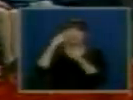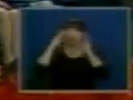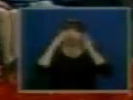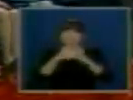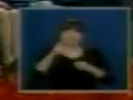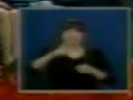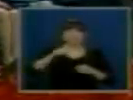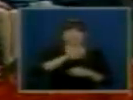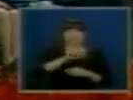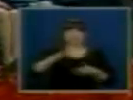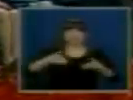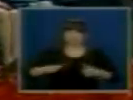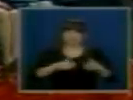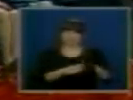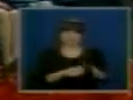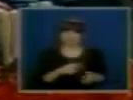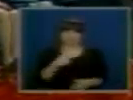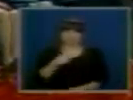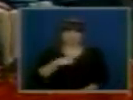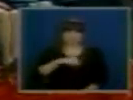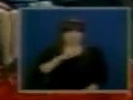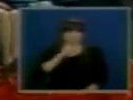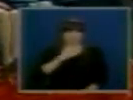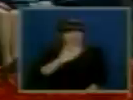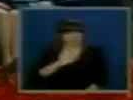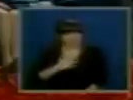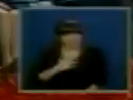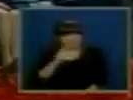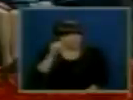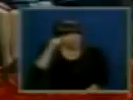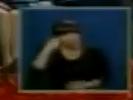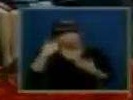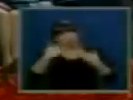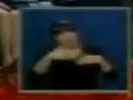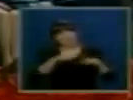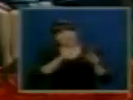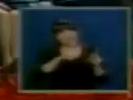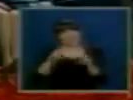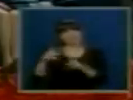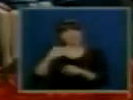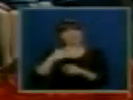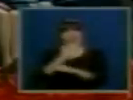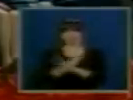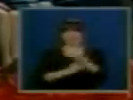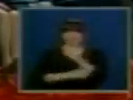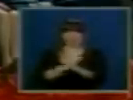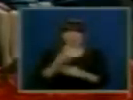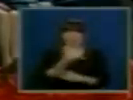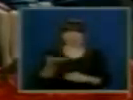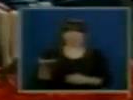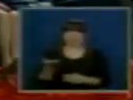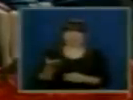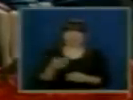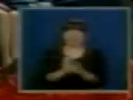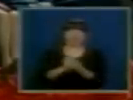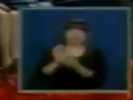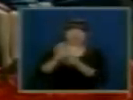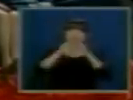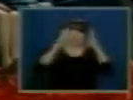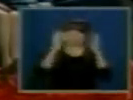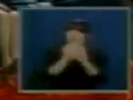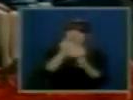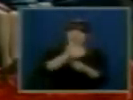hijos. Me indigna recordar el abandono de las personas con discapacidad, quienes excluidas del mundo